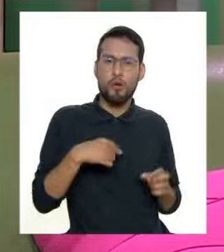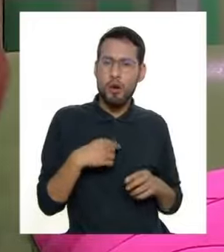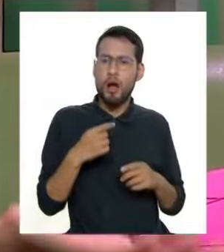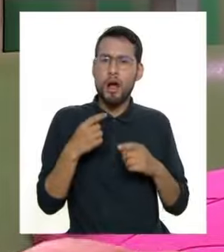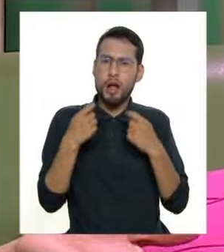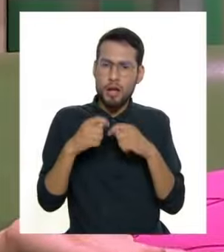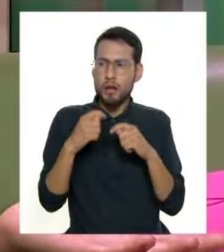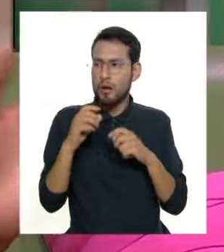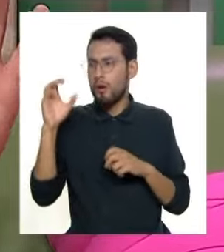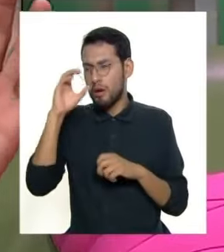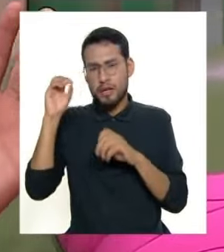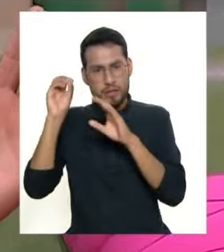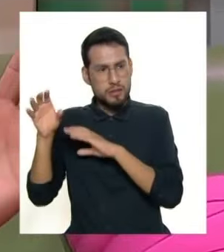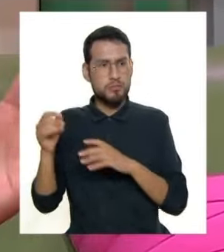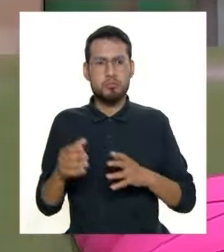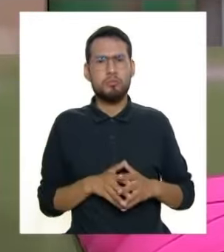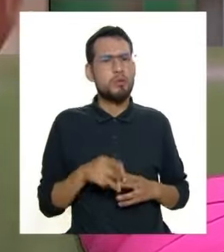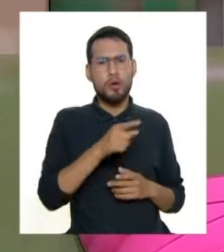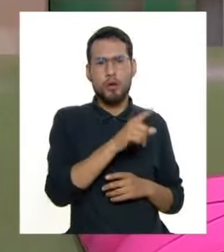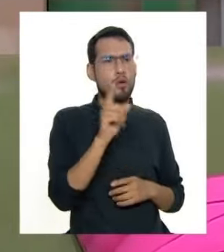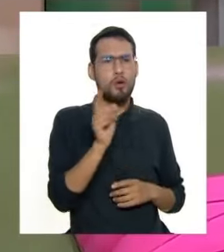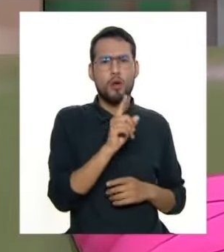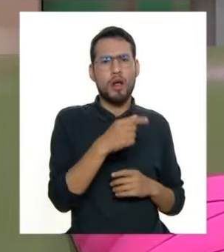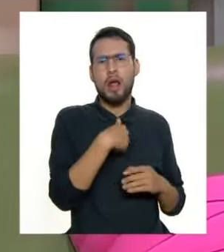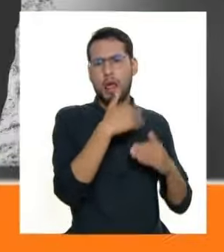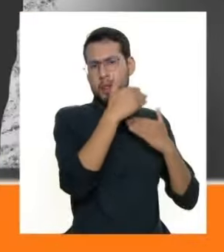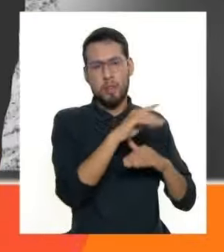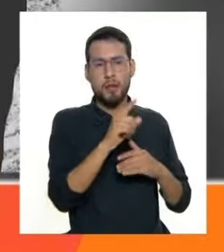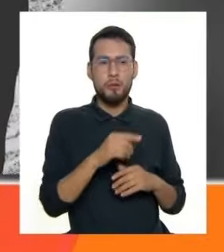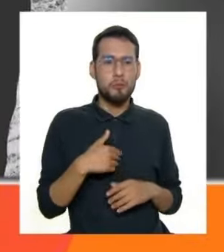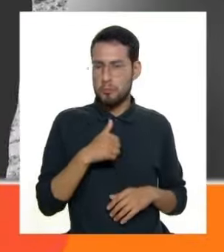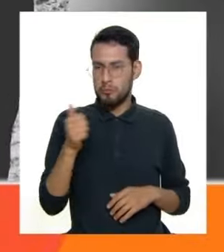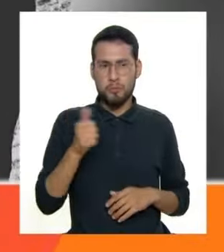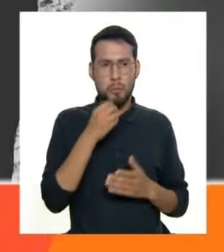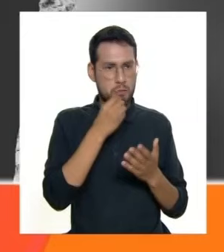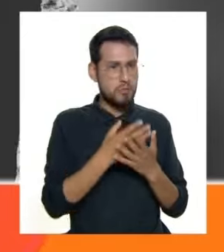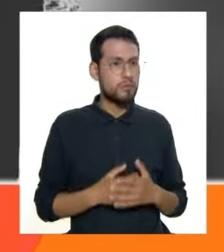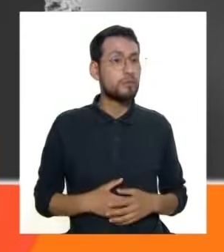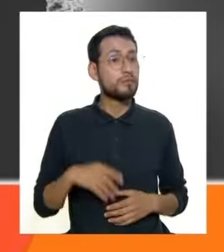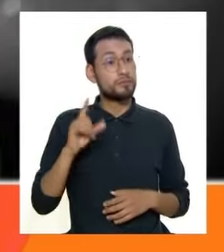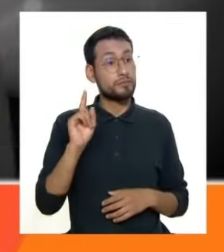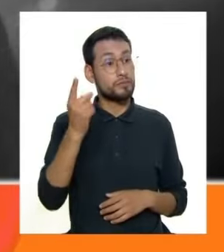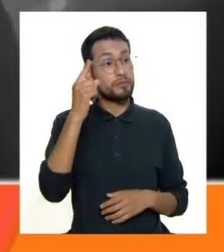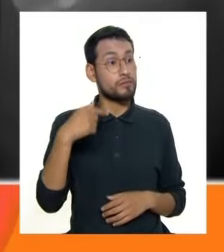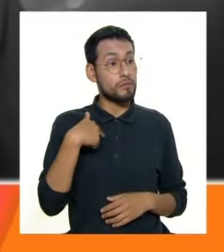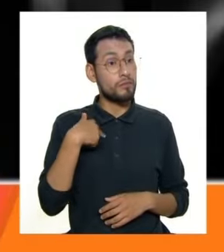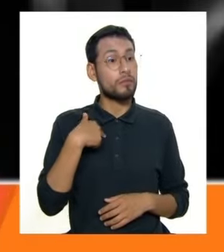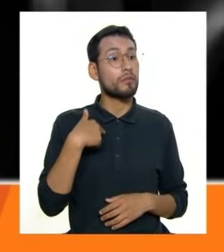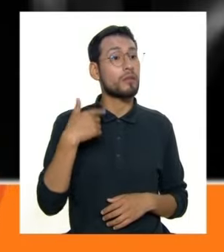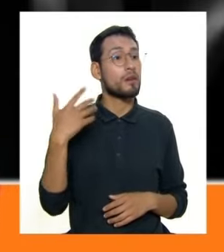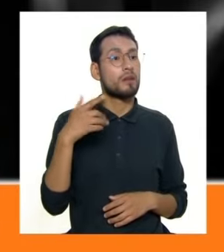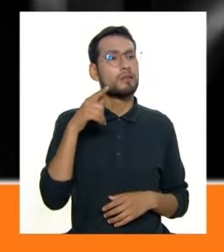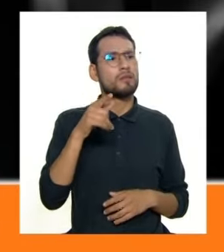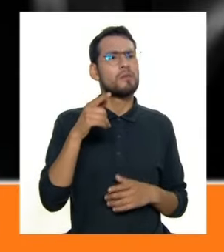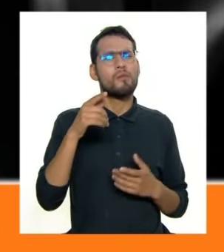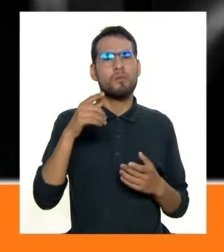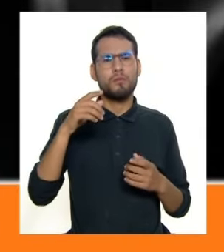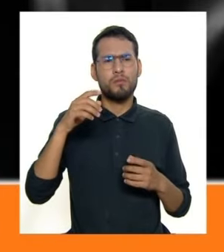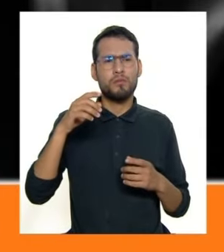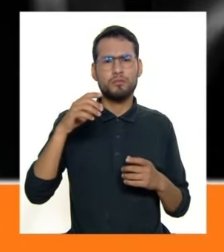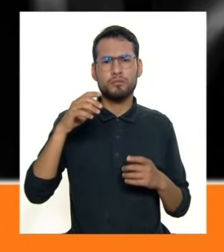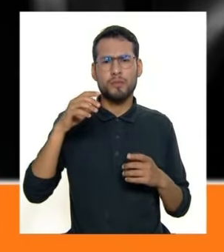y trabajar en cine. O sea, nunca había restricciones. Genial, además. Y el primer casting que hice fue para La Hora